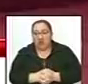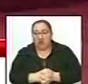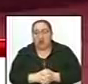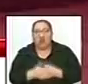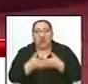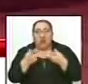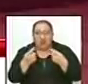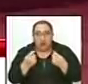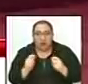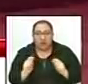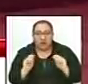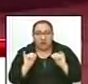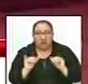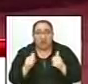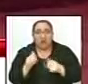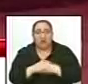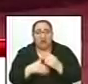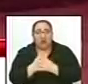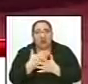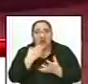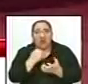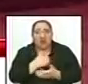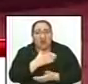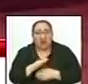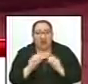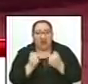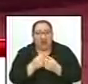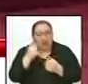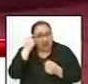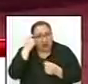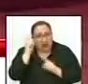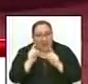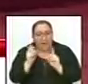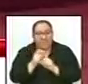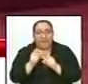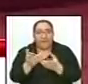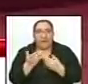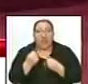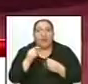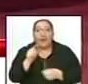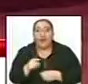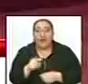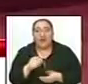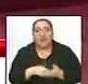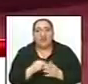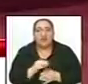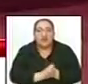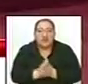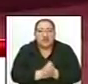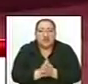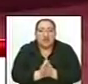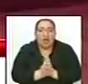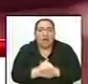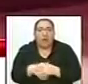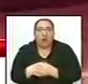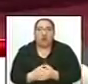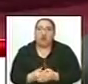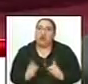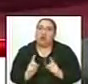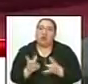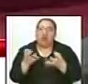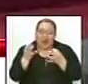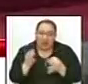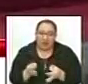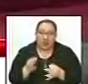tratar de quedar bien con quienes quieren que el Parlamento tome determinadas decisiones porque eso le conviene. Y no porque quieren